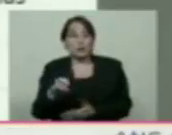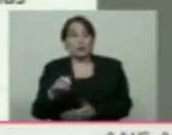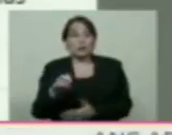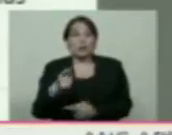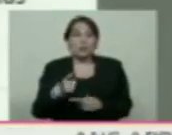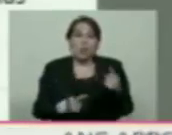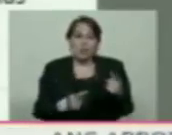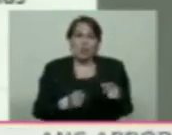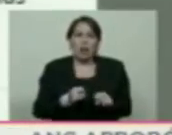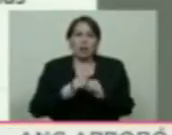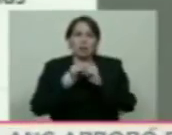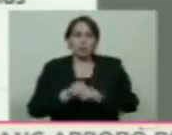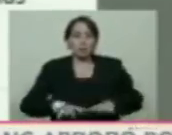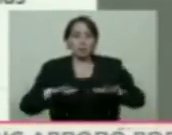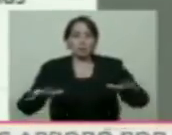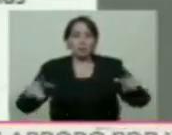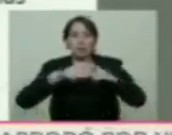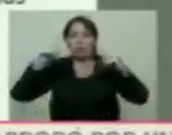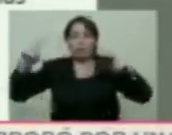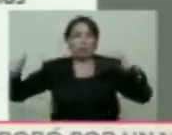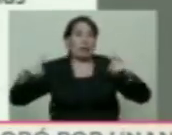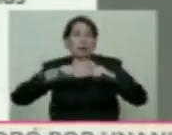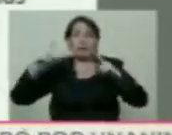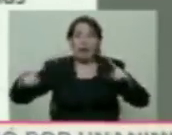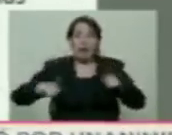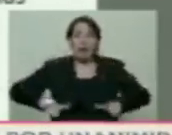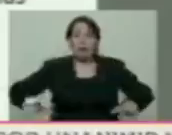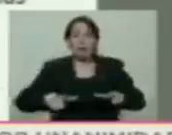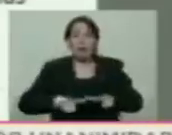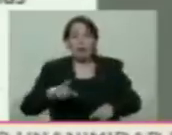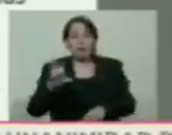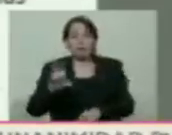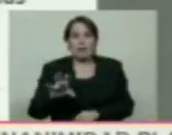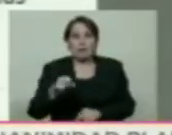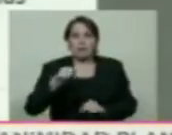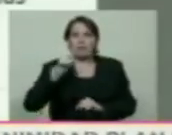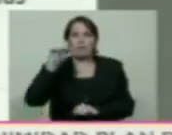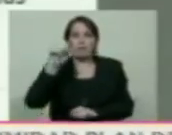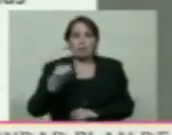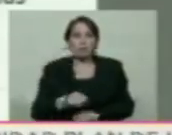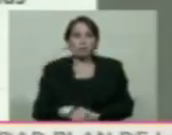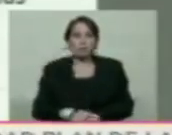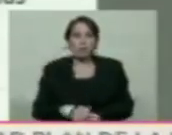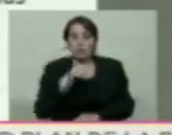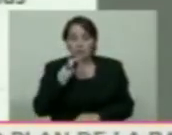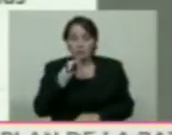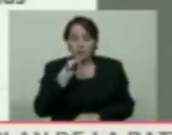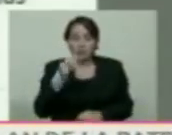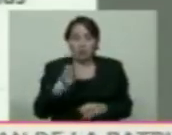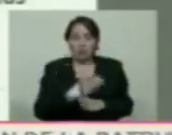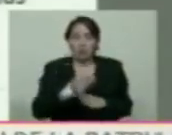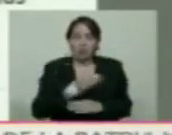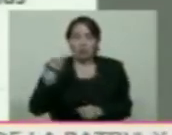a la administración de cargas en algunas zonas del país. Vamos venciendo, es lo que la información que ha publicado y compartido con